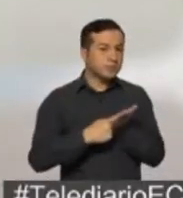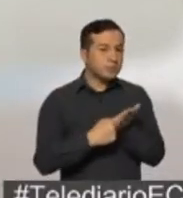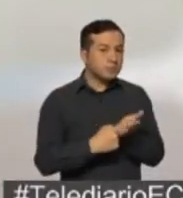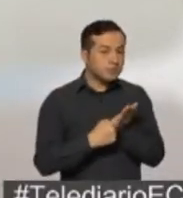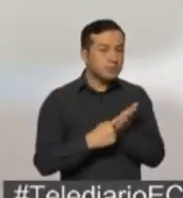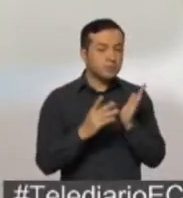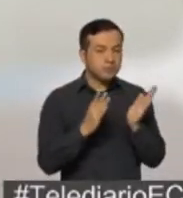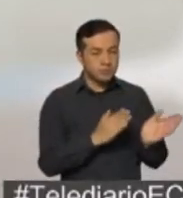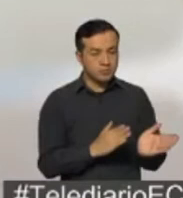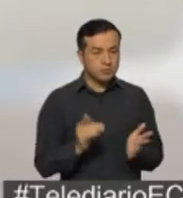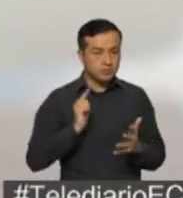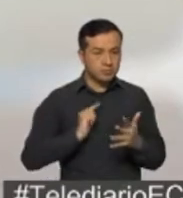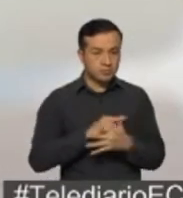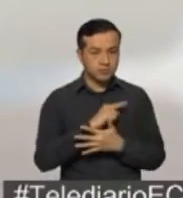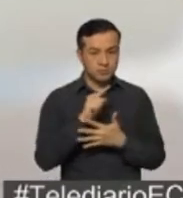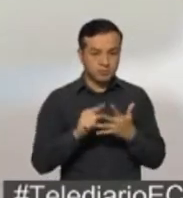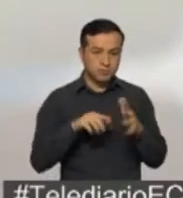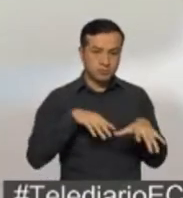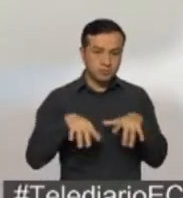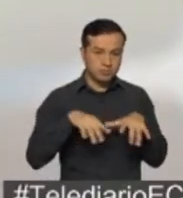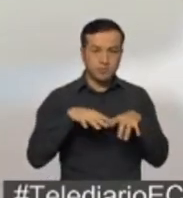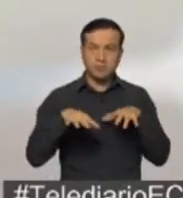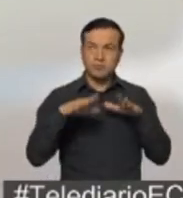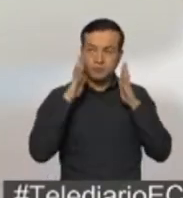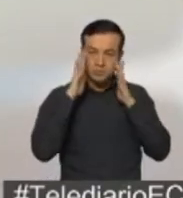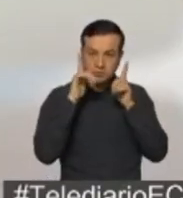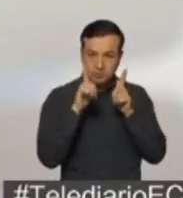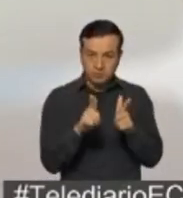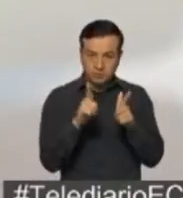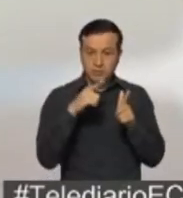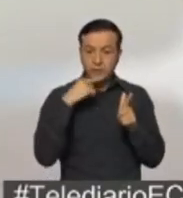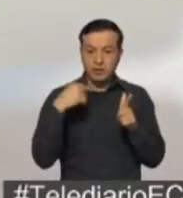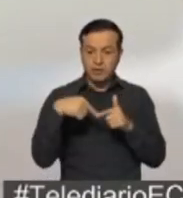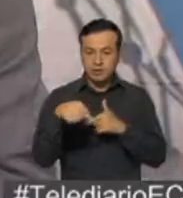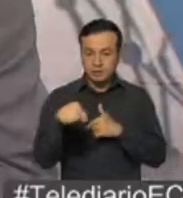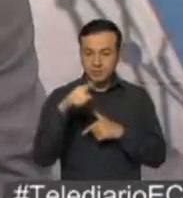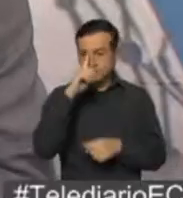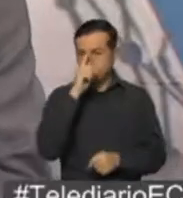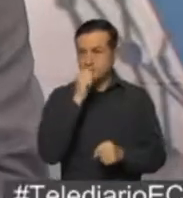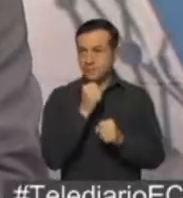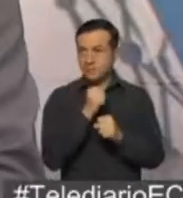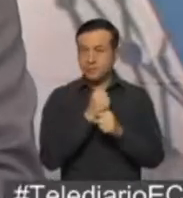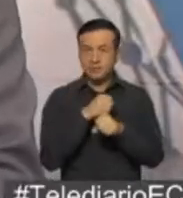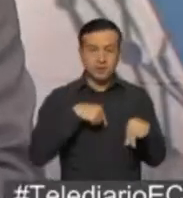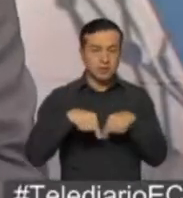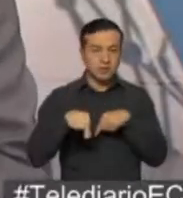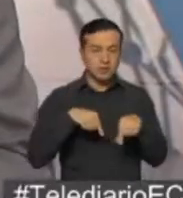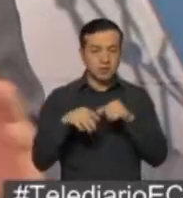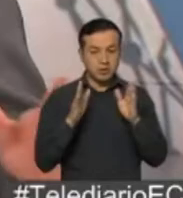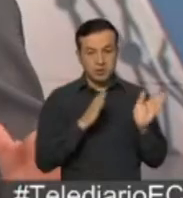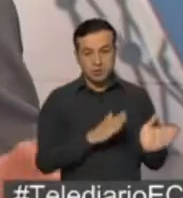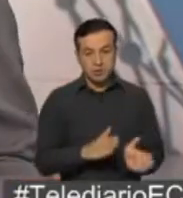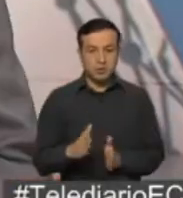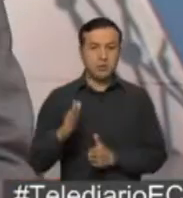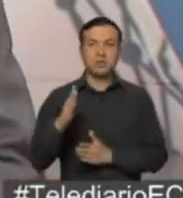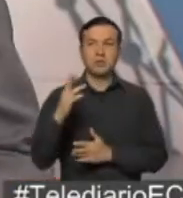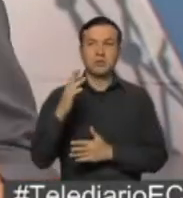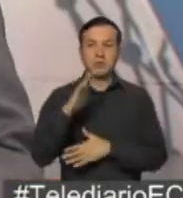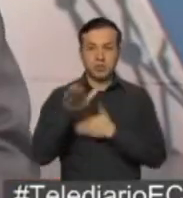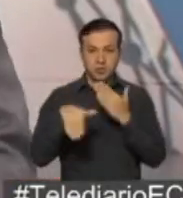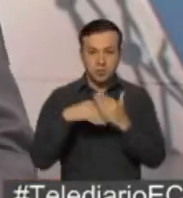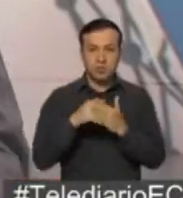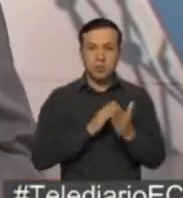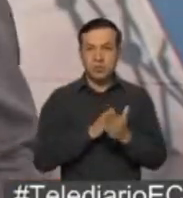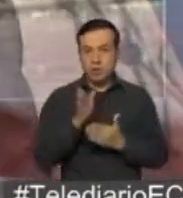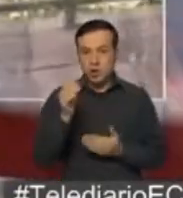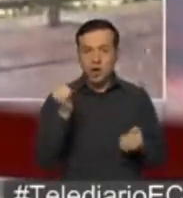para ultimar detalles y las últimas coordinaciones para las acciones a tomar a este feriado. Y en el trabajo de tránsito, en lo que tiene que ver con la circulación, los viajes,